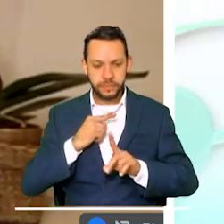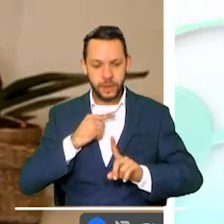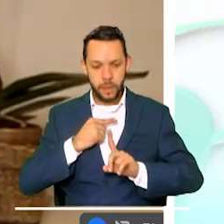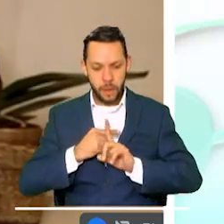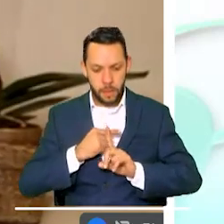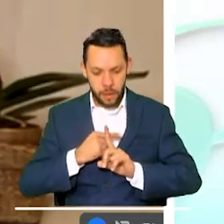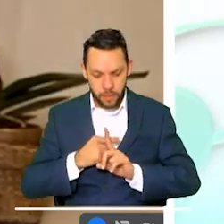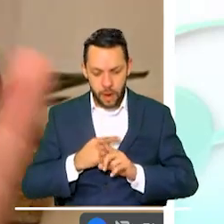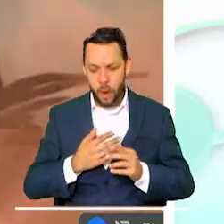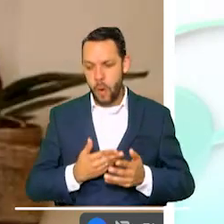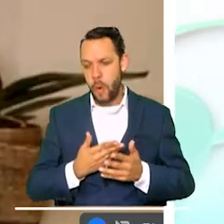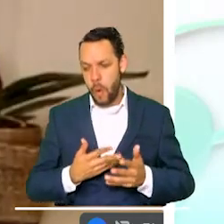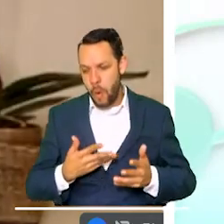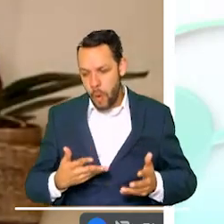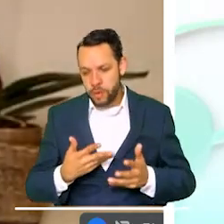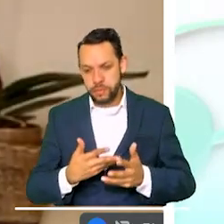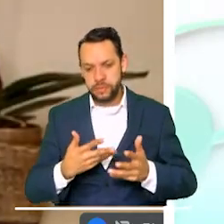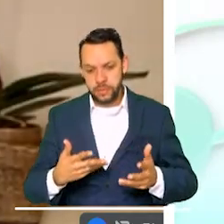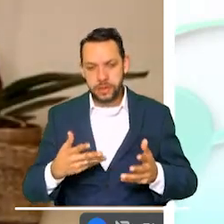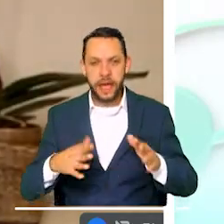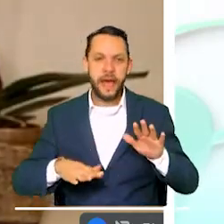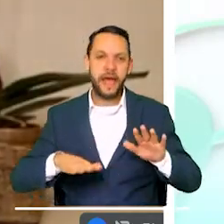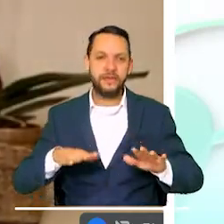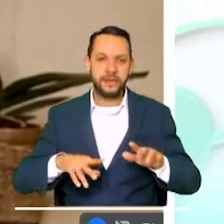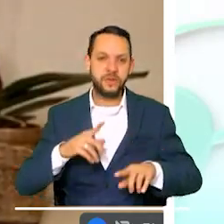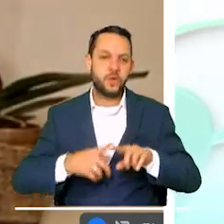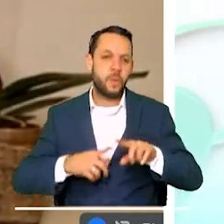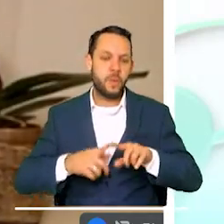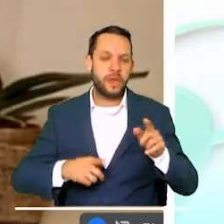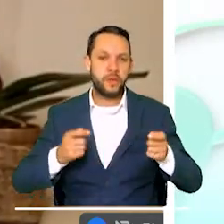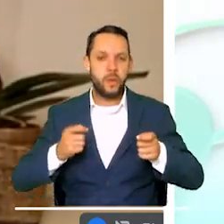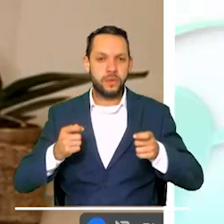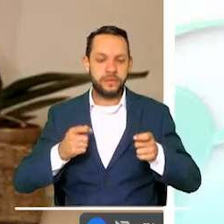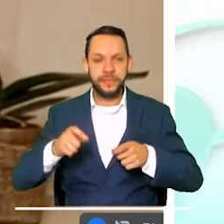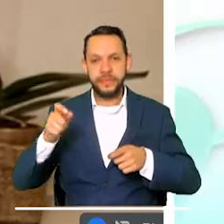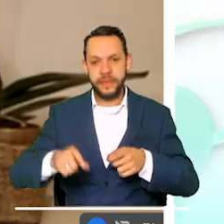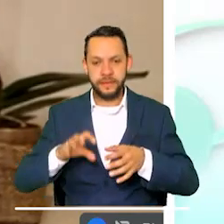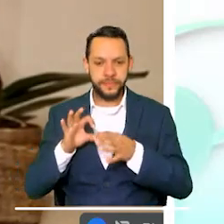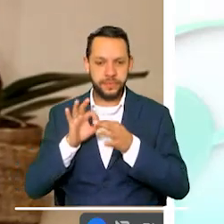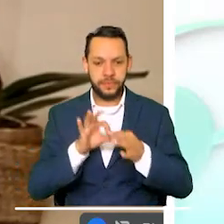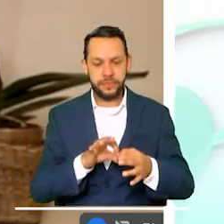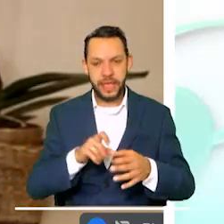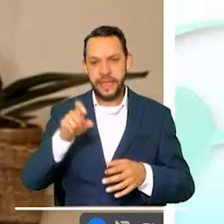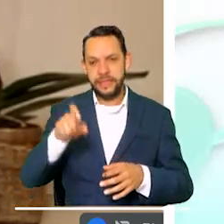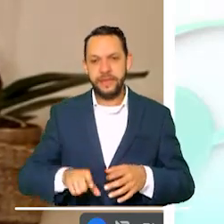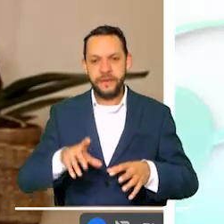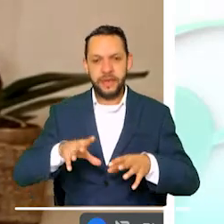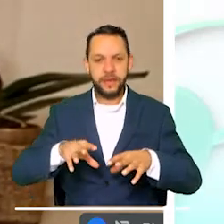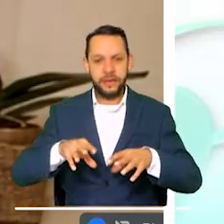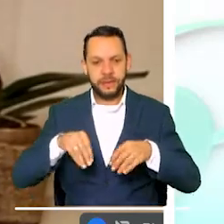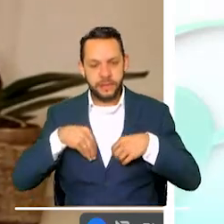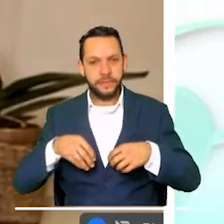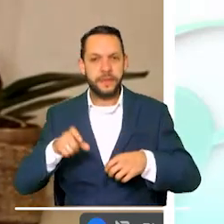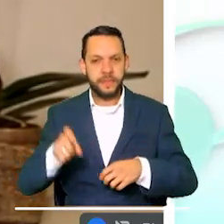múltiples variables que no puedo controlar y que la vida me está invitando a aceptar. Y que esa